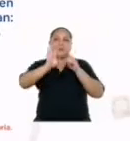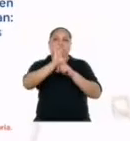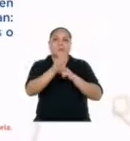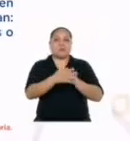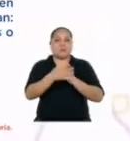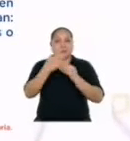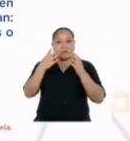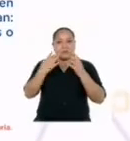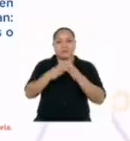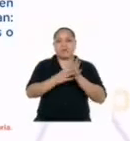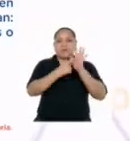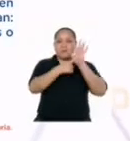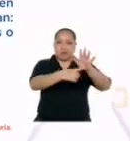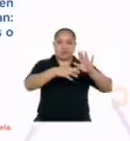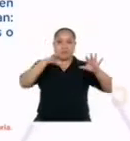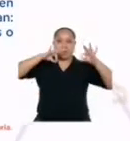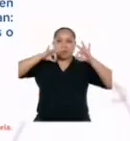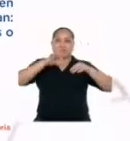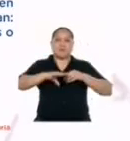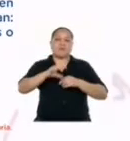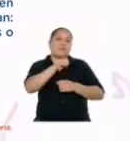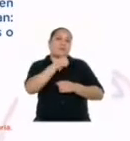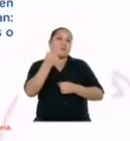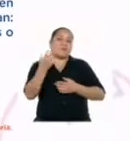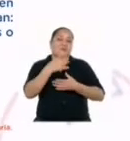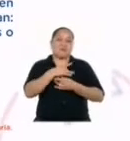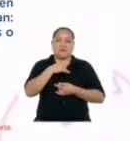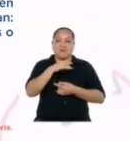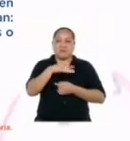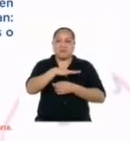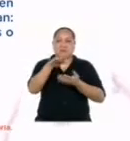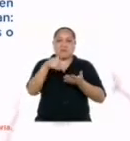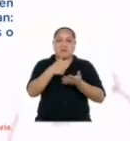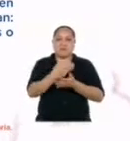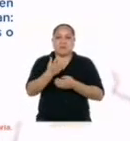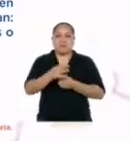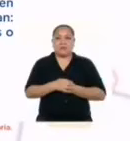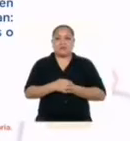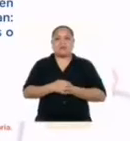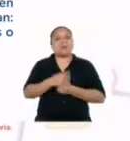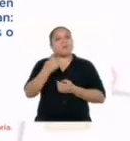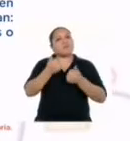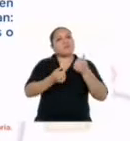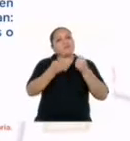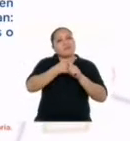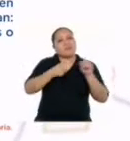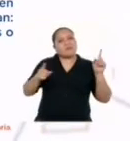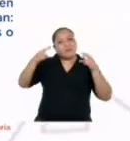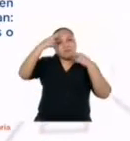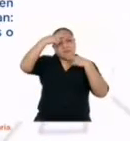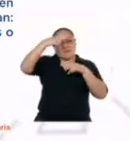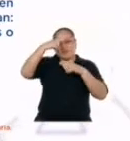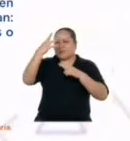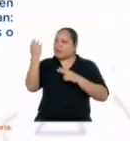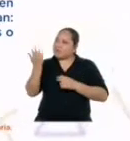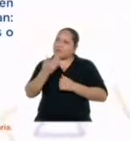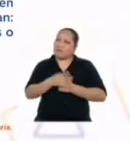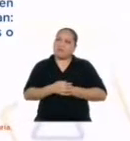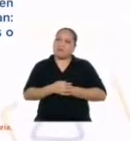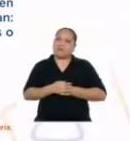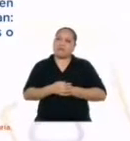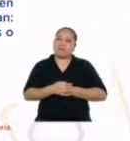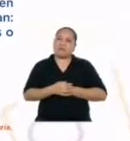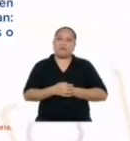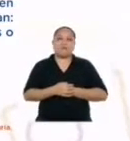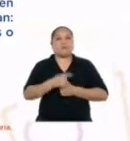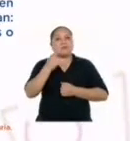culturales, espectáculos o de interés general. ¿Y en qué se diferencia de una noticia? En